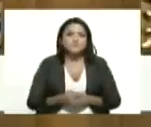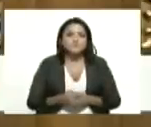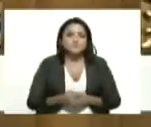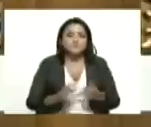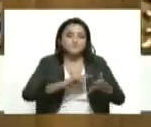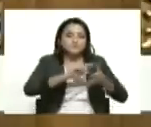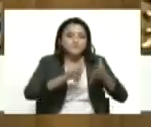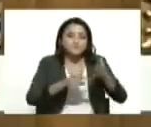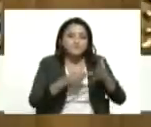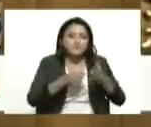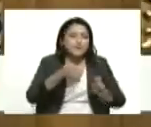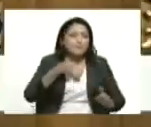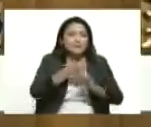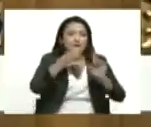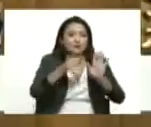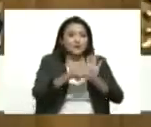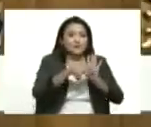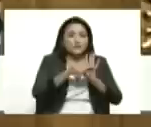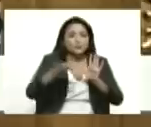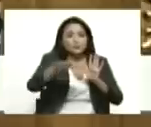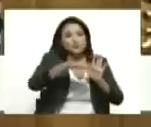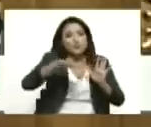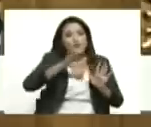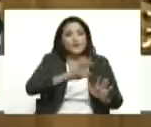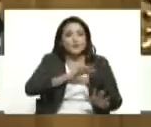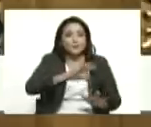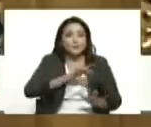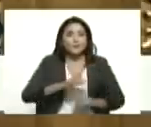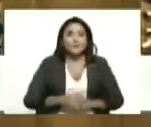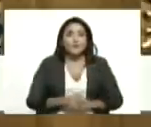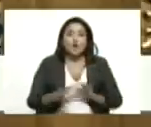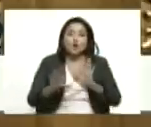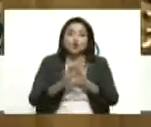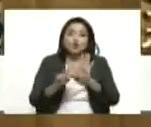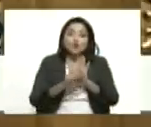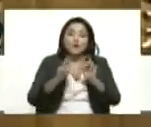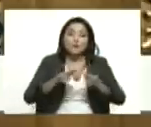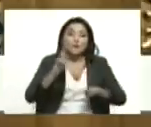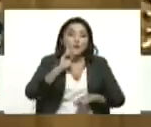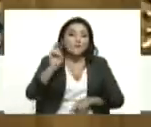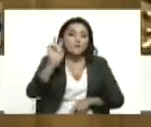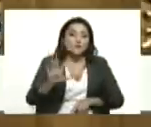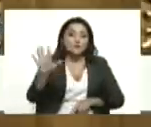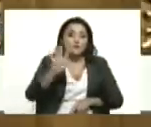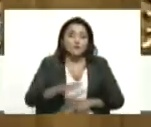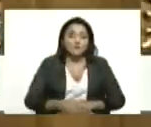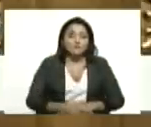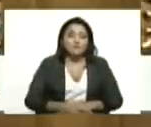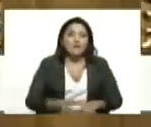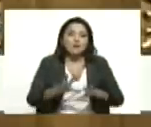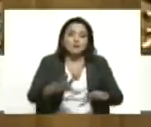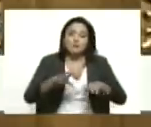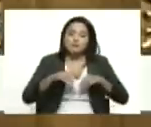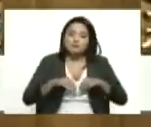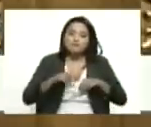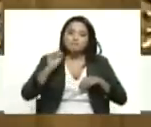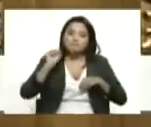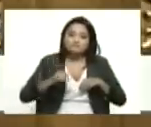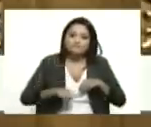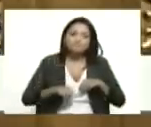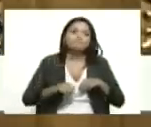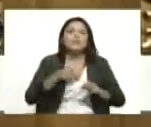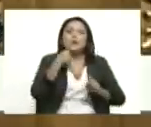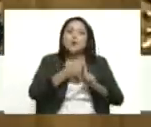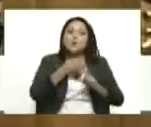estupefacientes, tienen un impacto negativo sobre la sociedad. La Constitución de la República Bolivariana de Venezuela asume como una línea transversal el